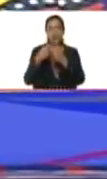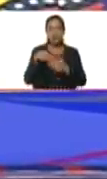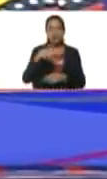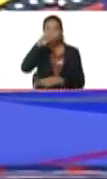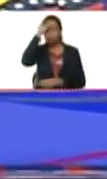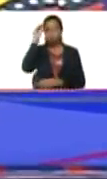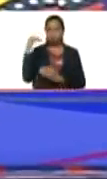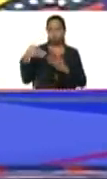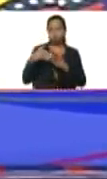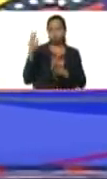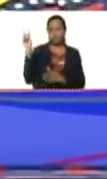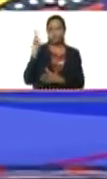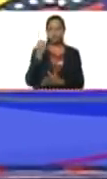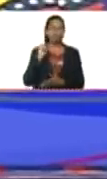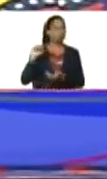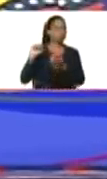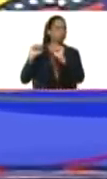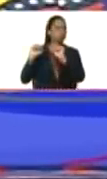Trump contra Venezuela.